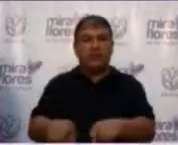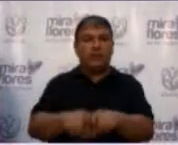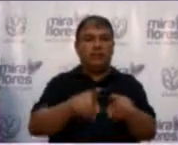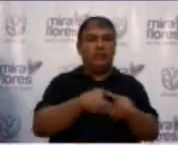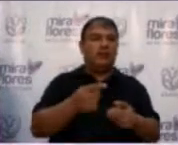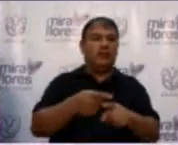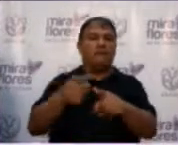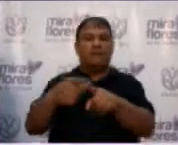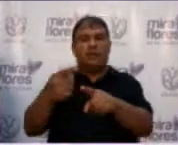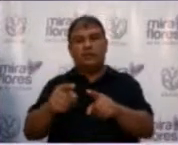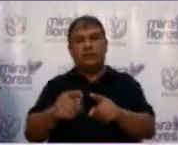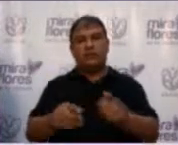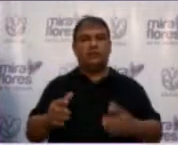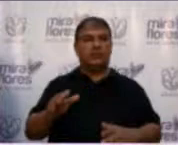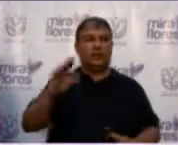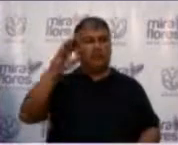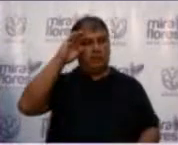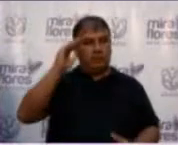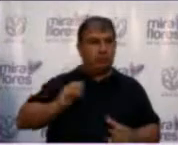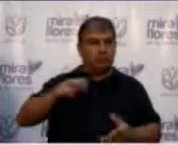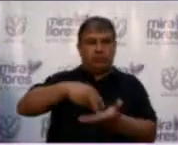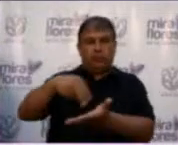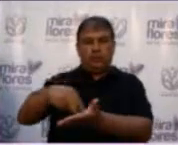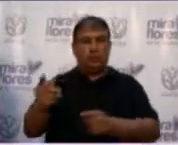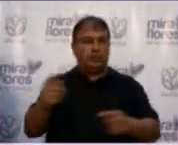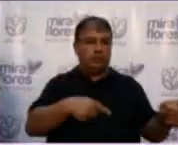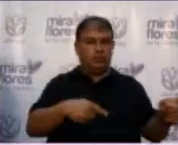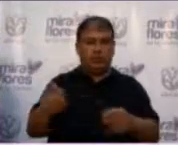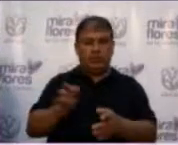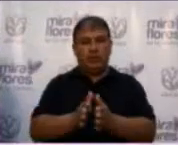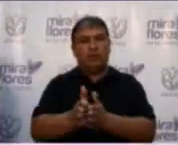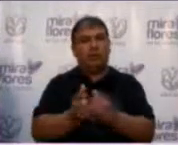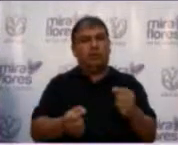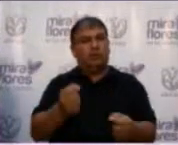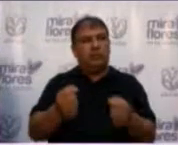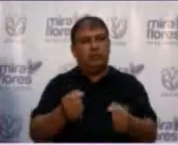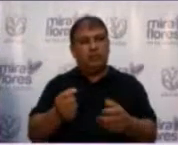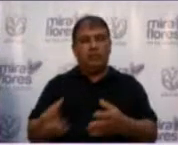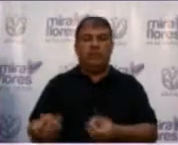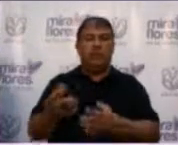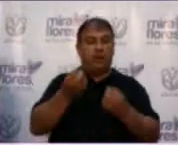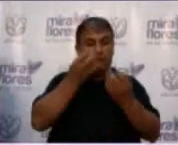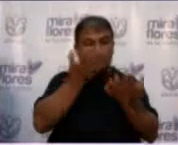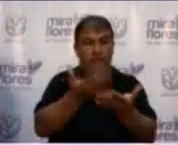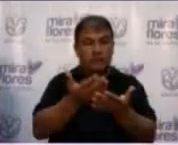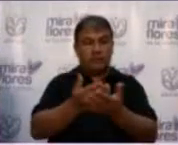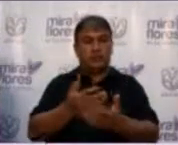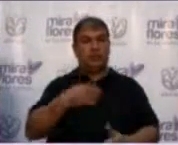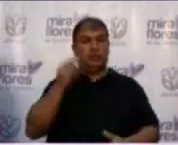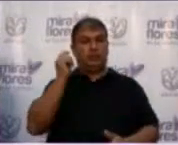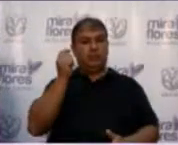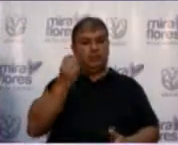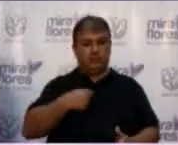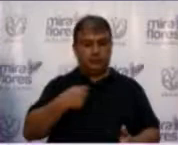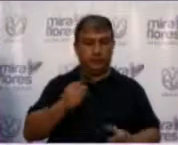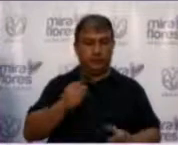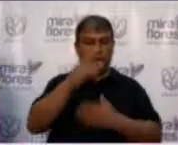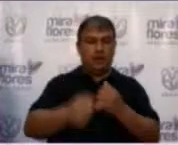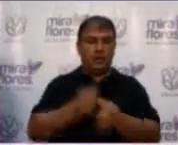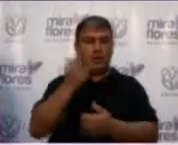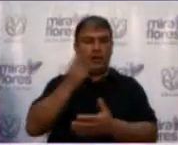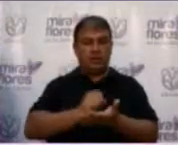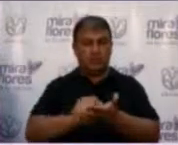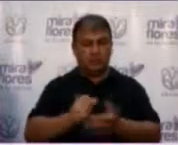inclusive la distribución de los miembros de Serenazgo para dirigir el tránsito y o para dar información. He sido testigo durante 1 año y 3 meses